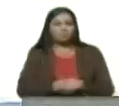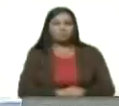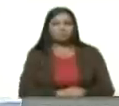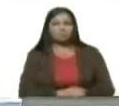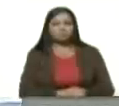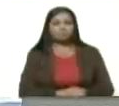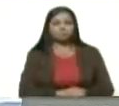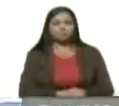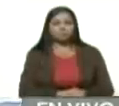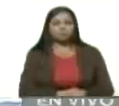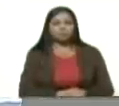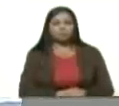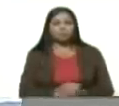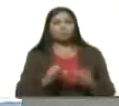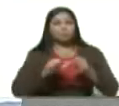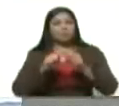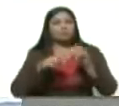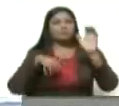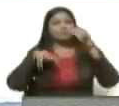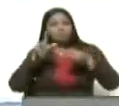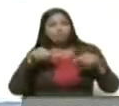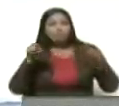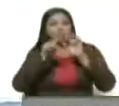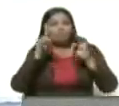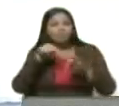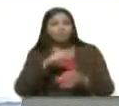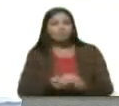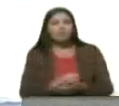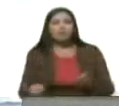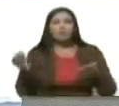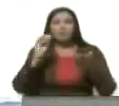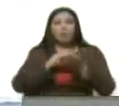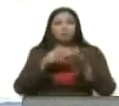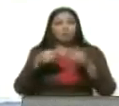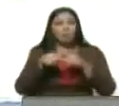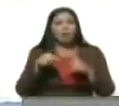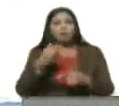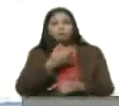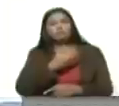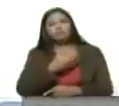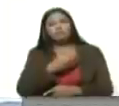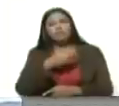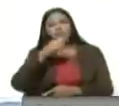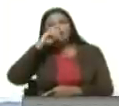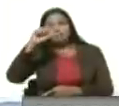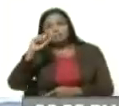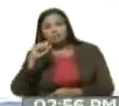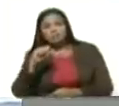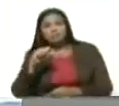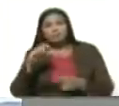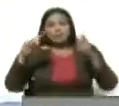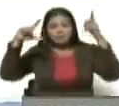Nos queda el 18 el regreso del comandante Hugo Chávez